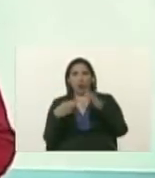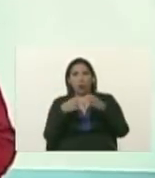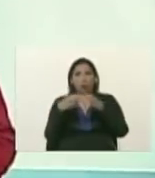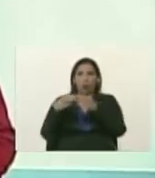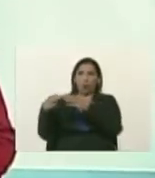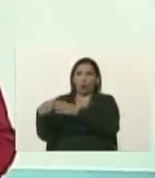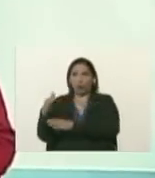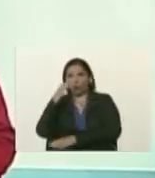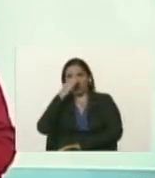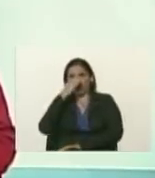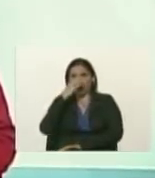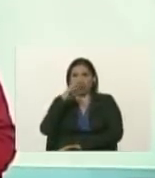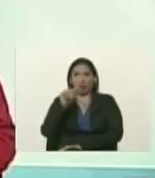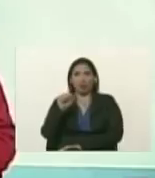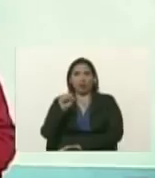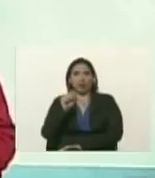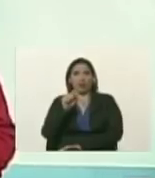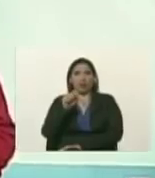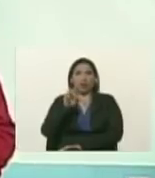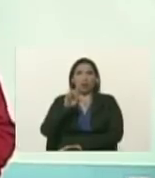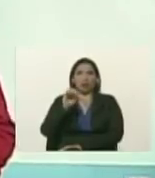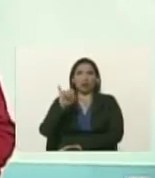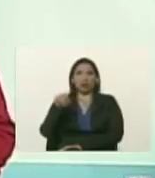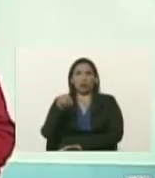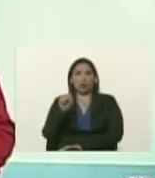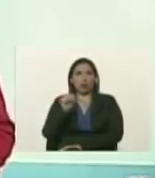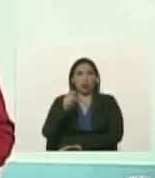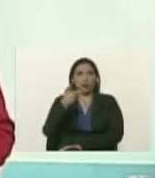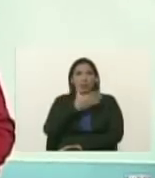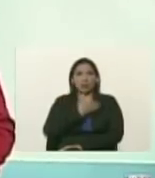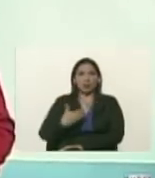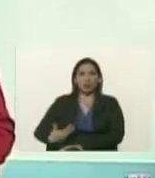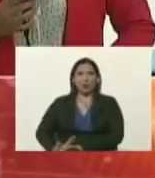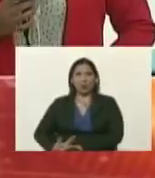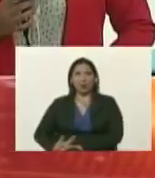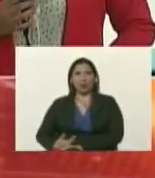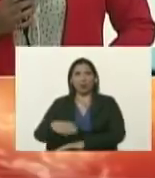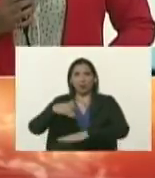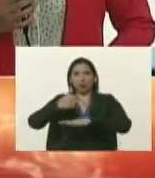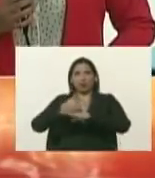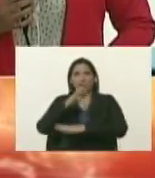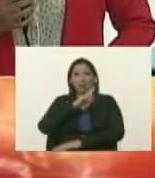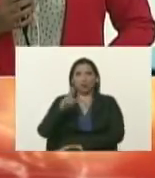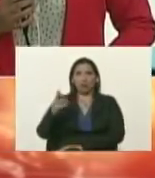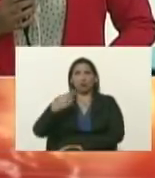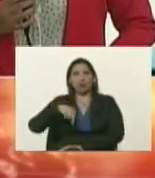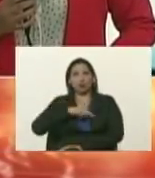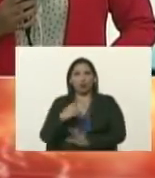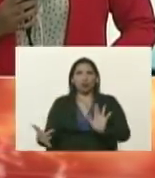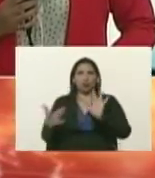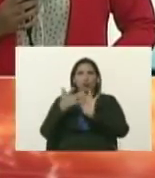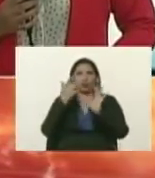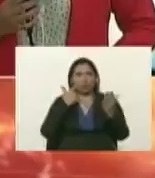Los Rastrojos. Con esta información desde la sede de la Vicepresidencia Ejecutiva de la República, nosotros vamos a devolver el contacto a los estudios. Adelante.